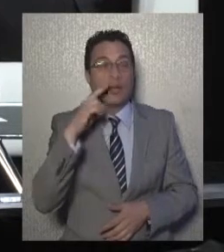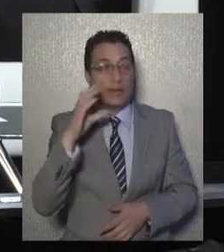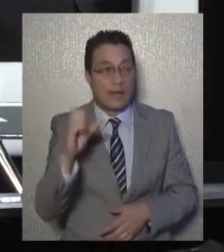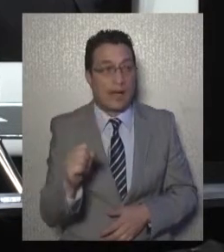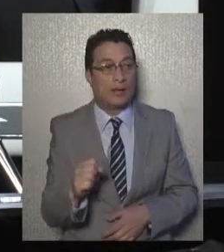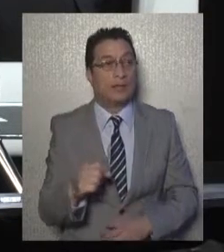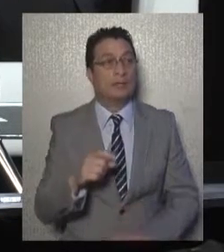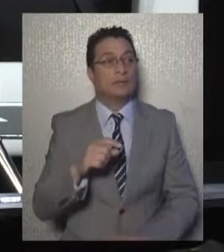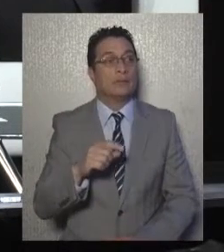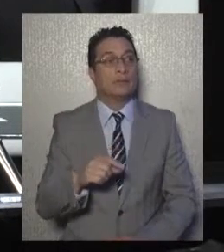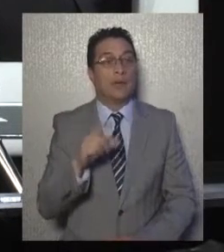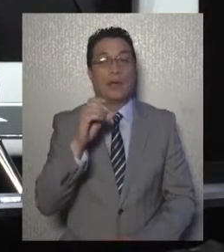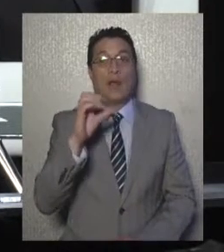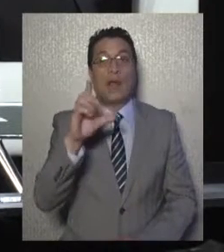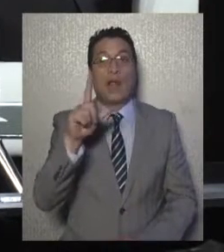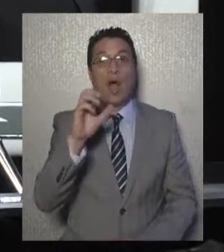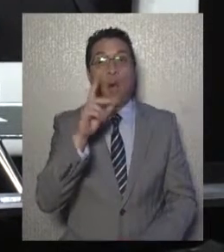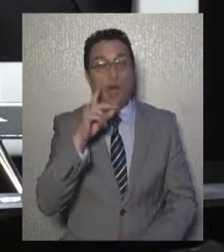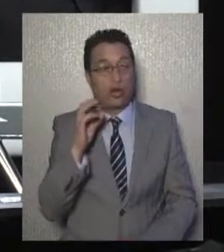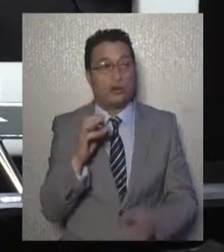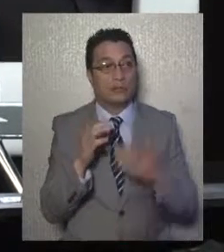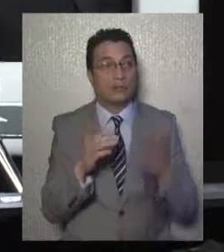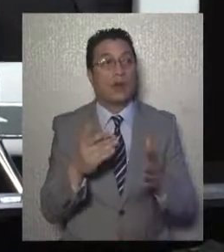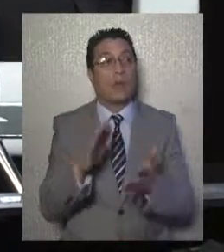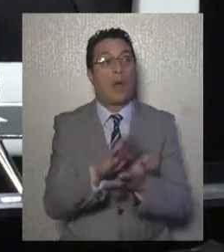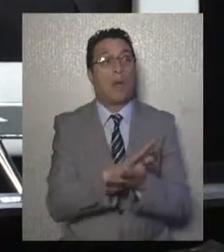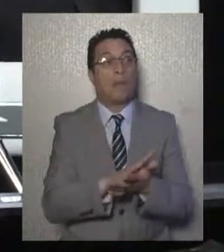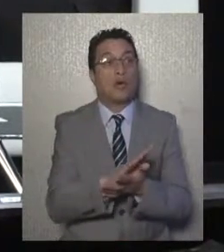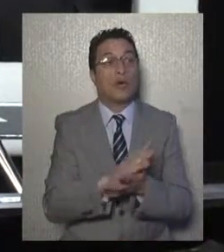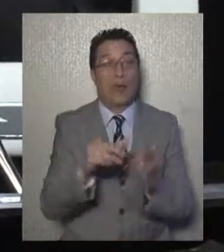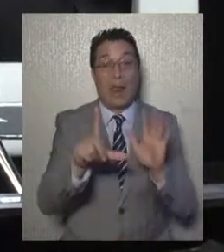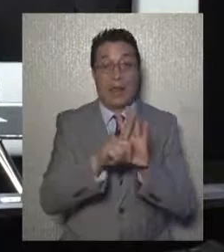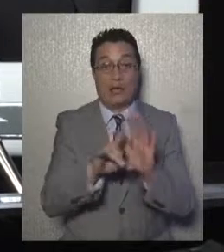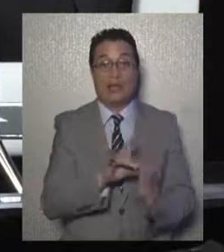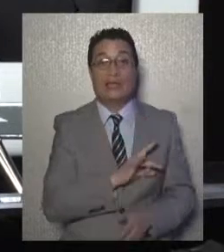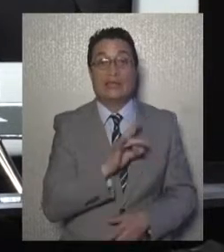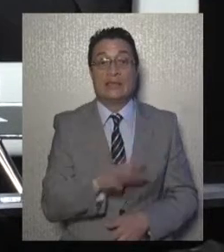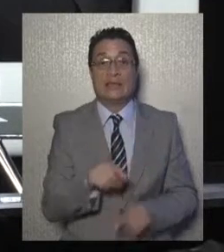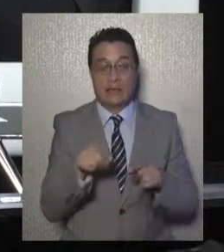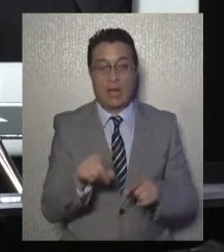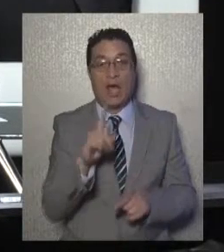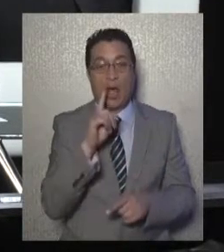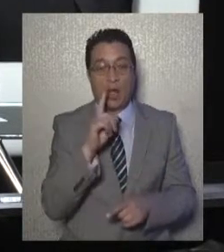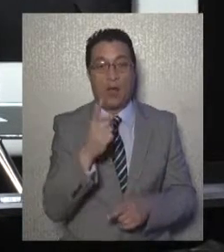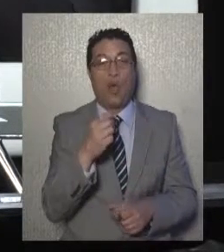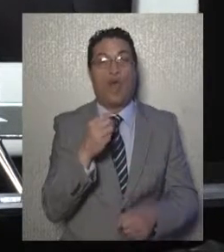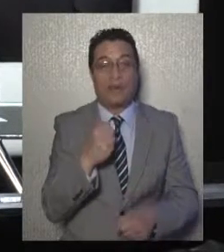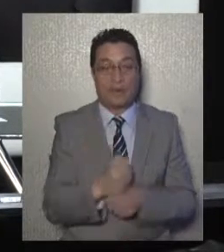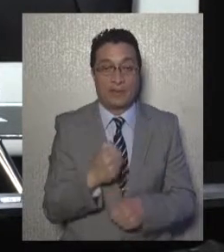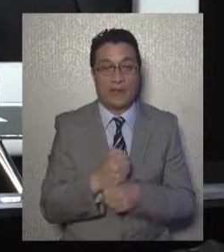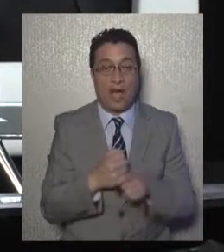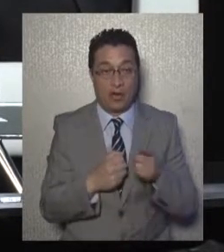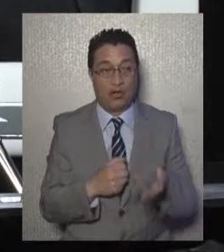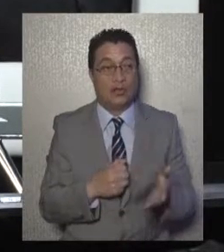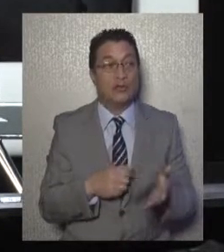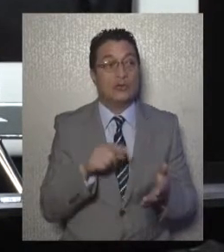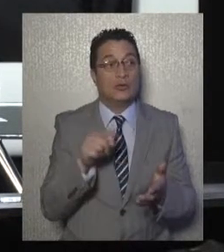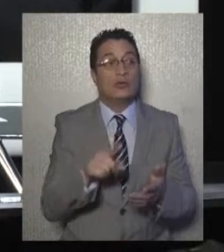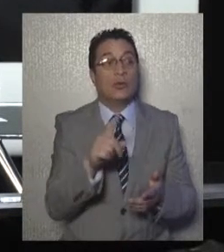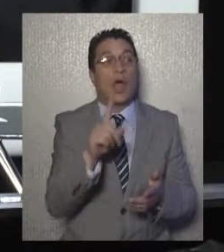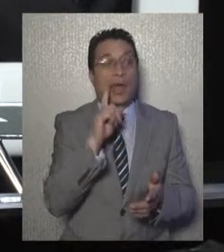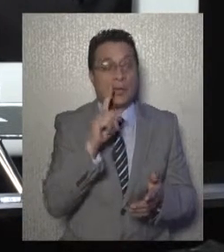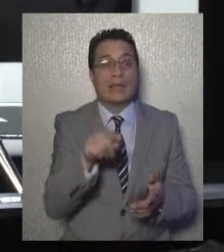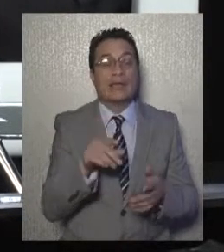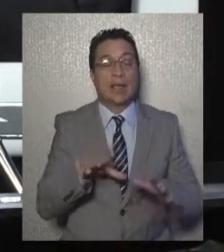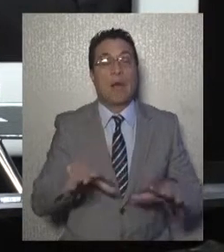Ahí hay dos Muñoz. Claudio. Por ejemplo, la legislación chilena hoy día, cuando tú tienes un trabajo, a propósito de la cosa laboral, en el que tú tienes